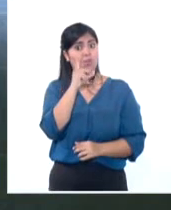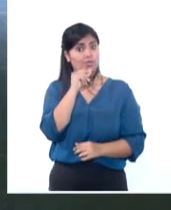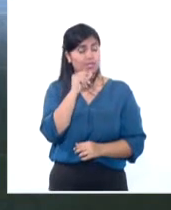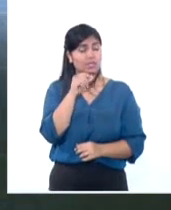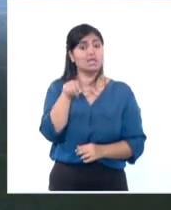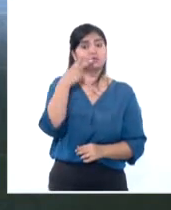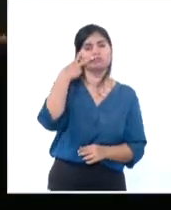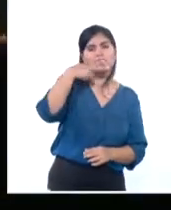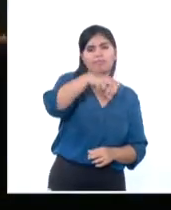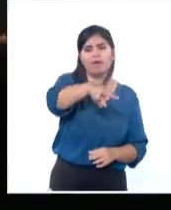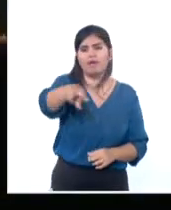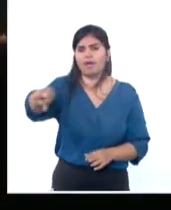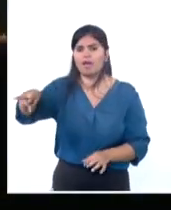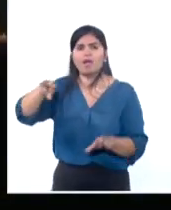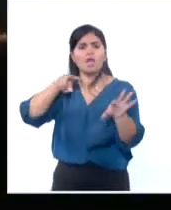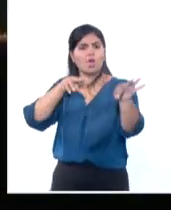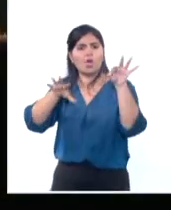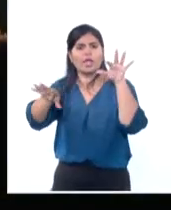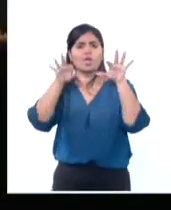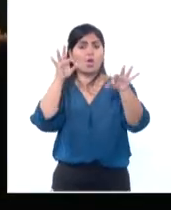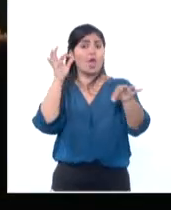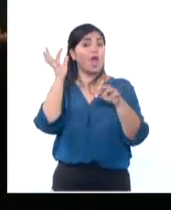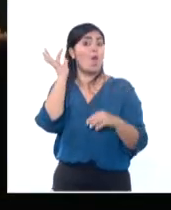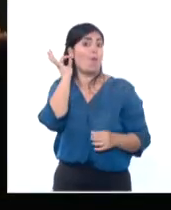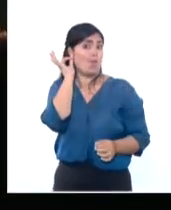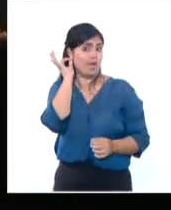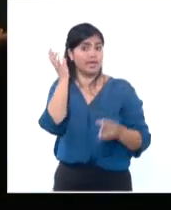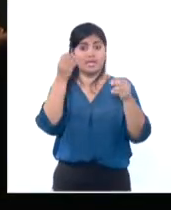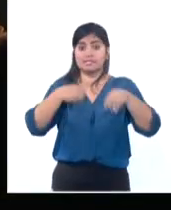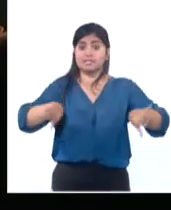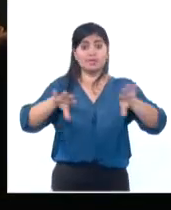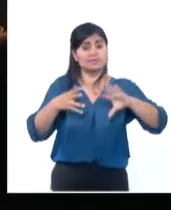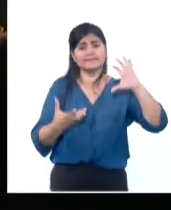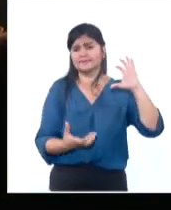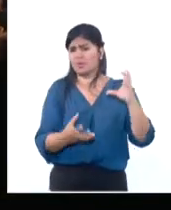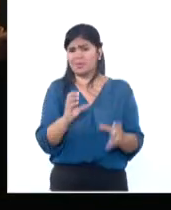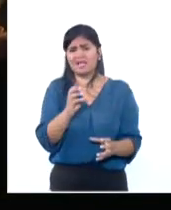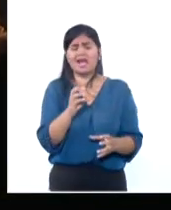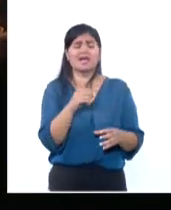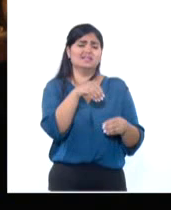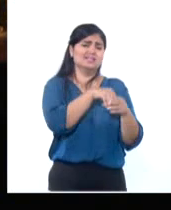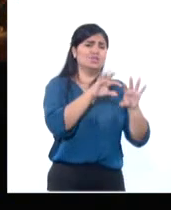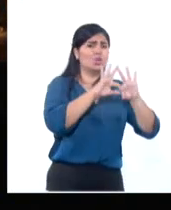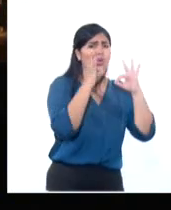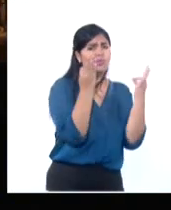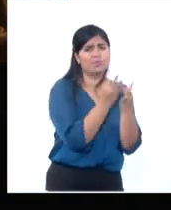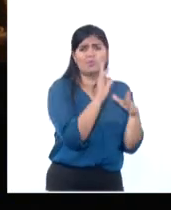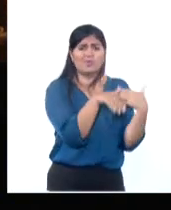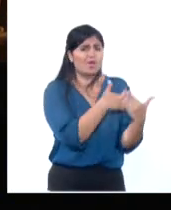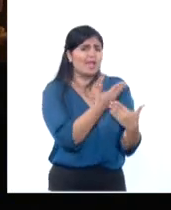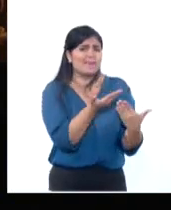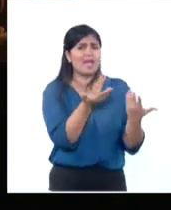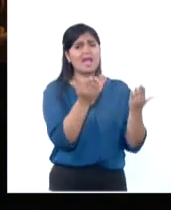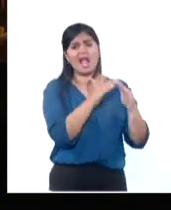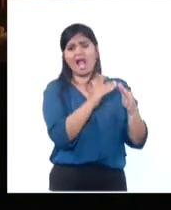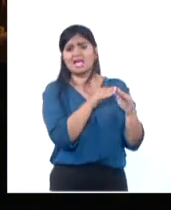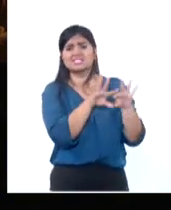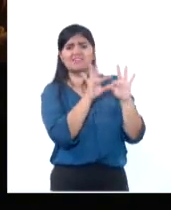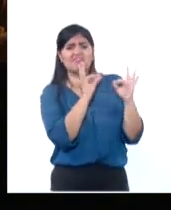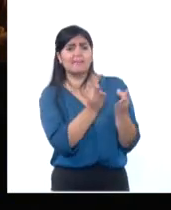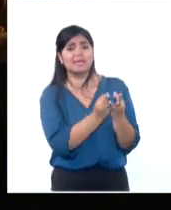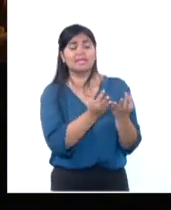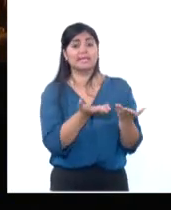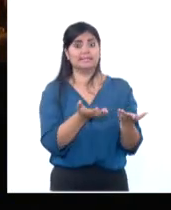que tenían situaciones muy duras en sus casas, en sus familias. No pretendo que sea nada,